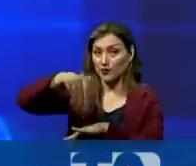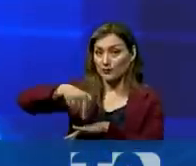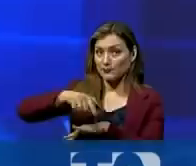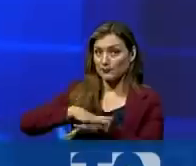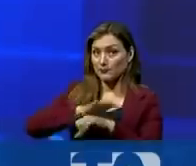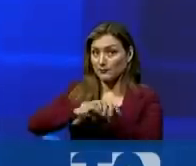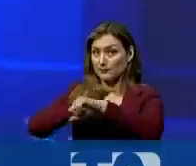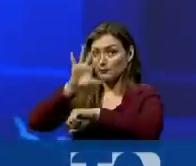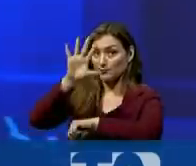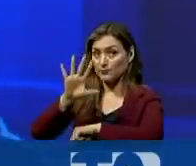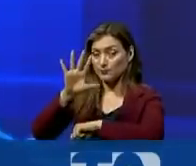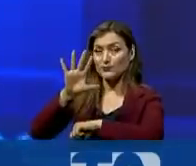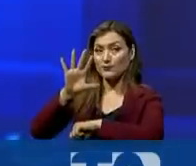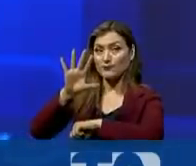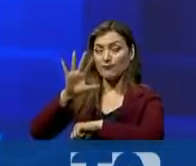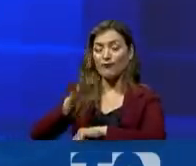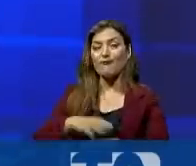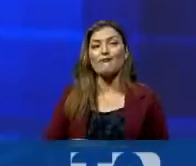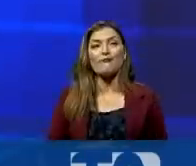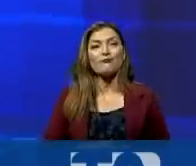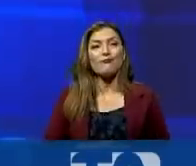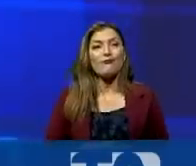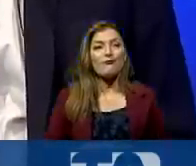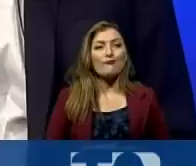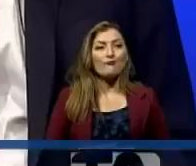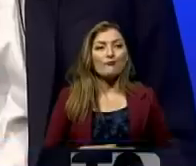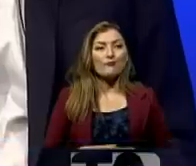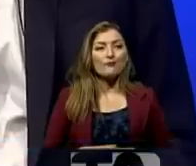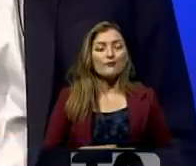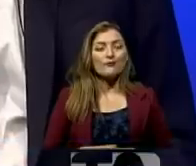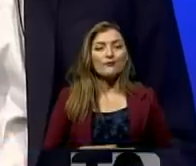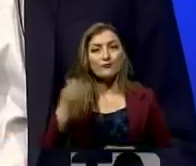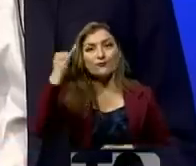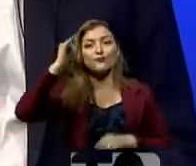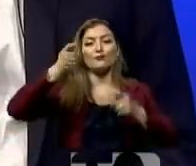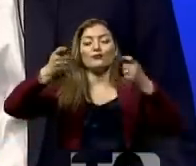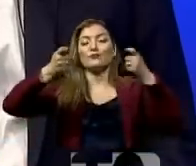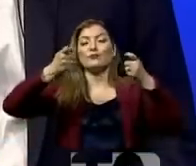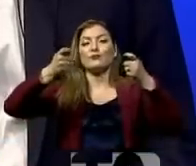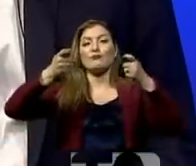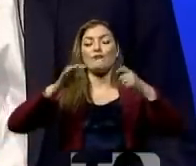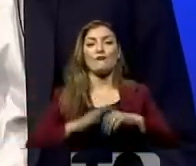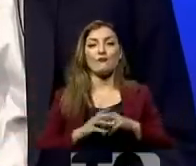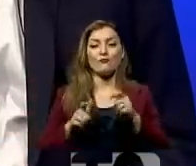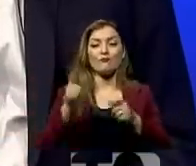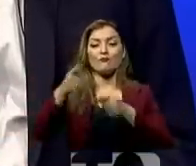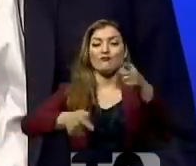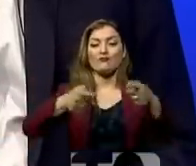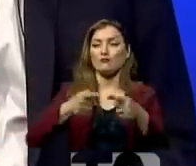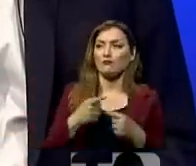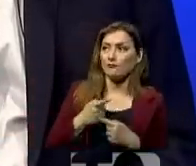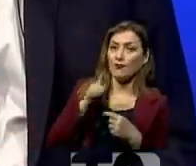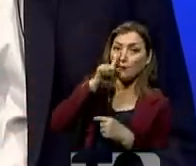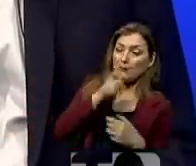entre actores intelectuales y materiales el en algún momento habla de un triunvirato en el que se incluirá al señor leonidas iza